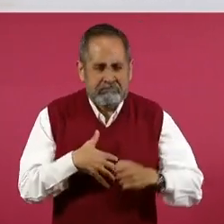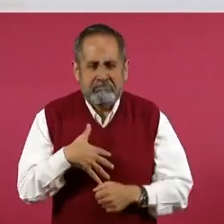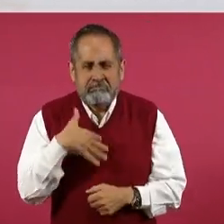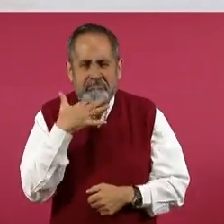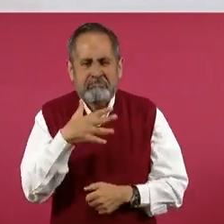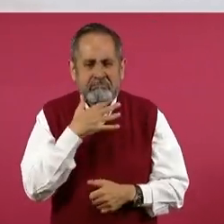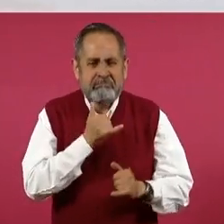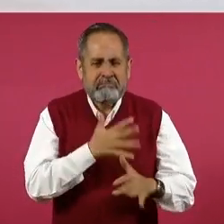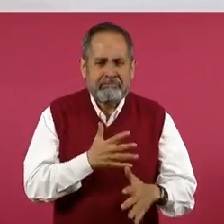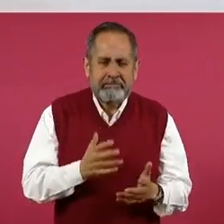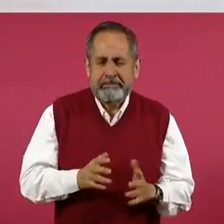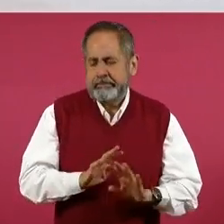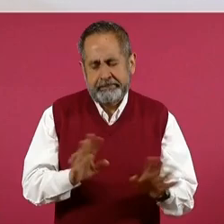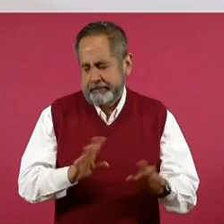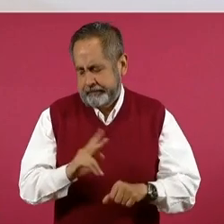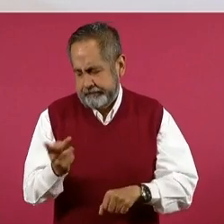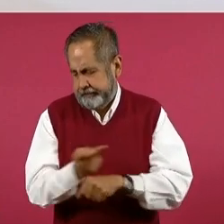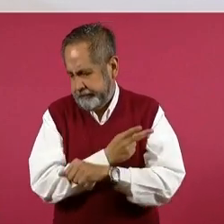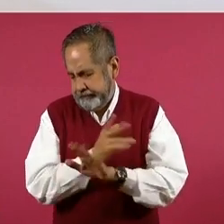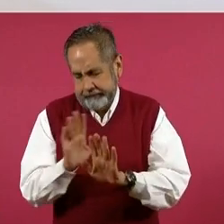corrupto, ya pasó.